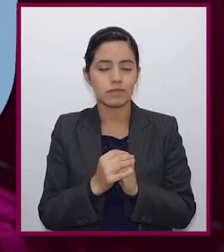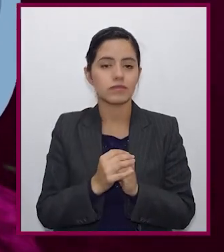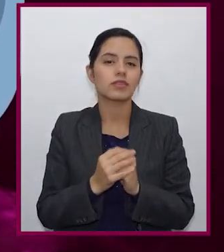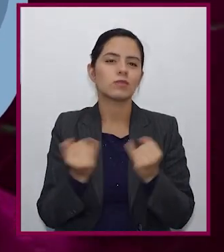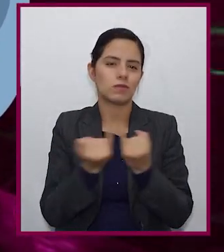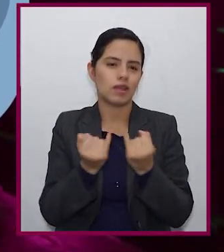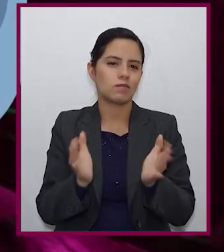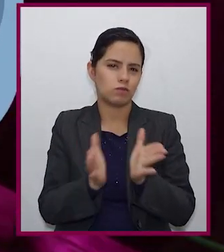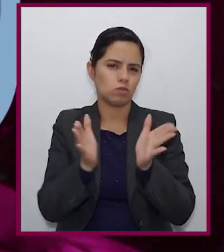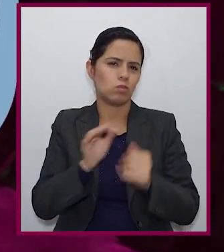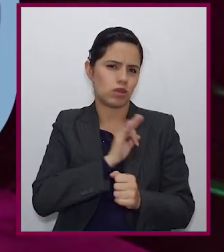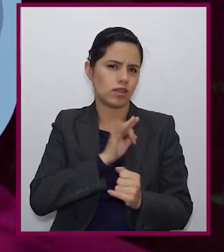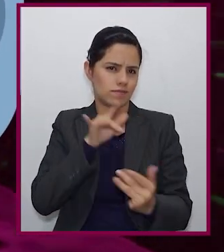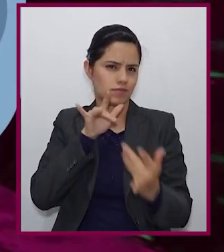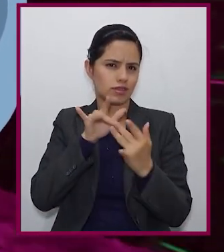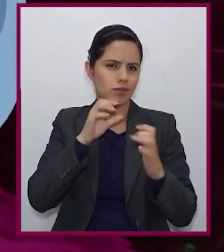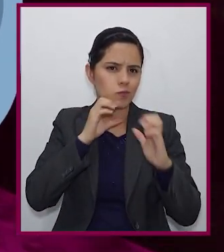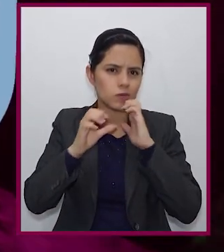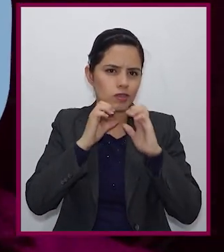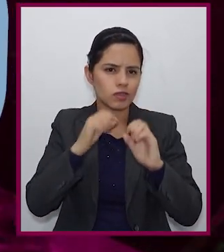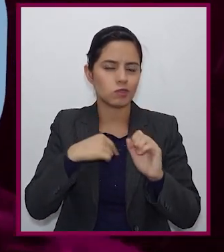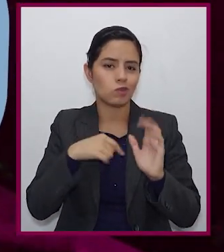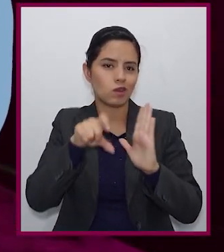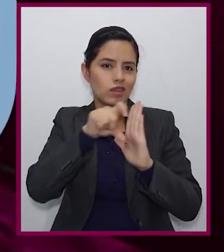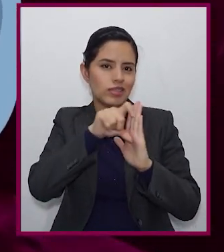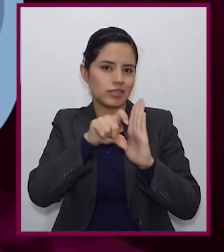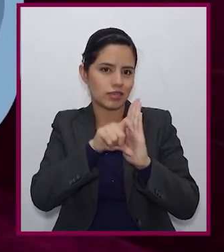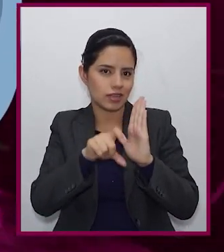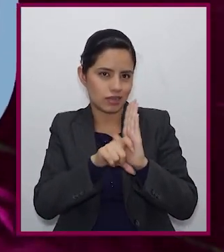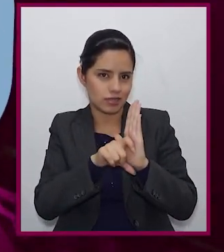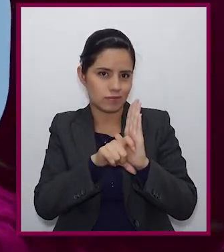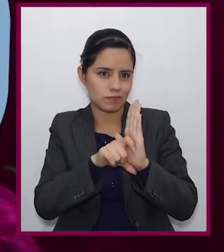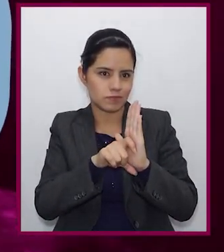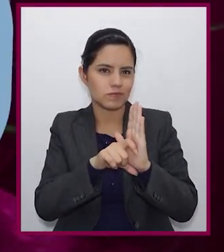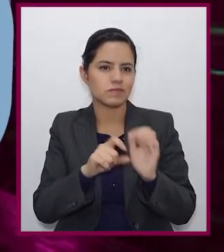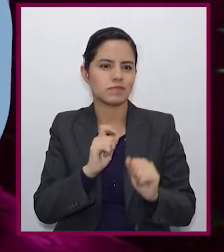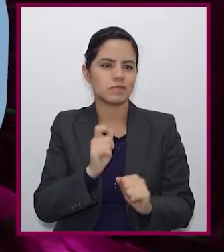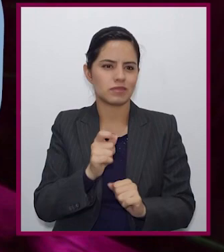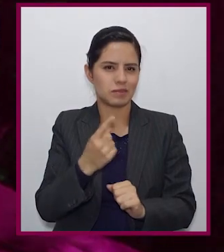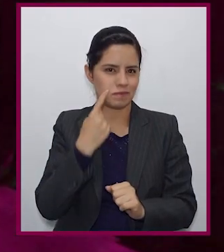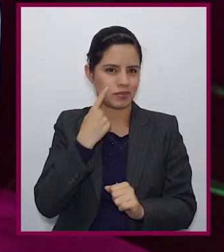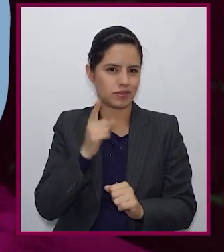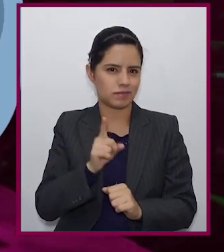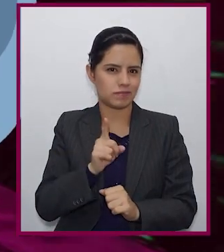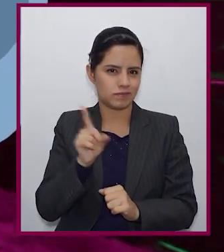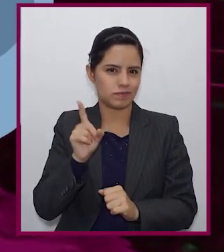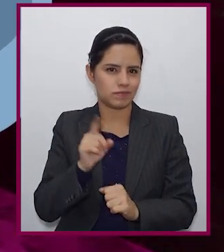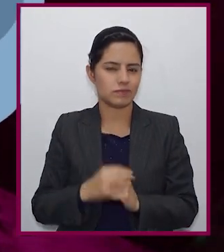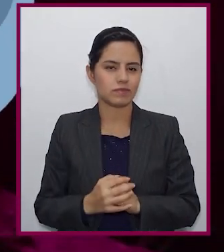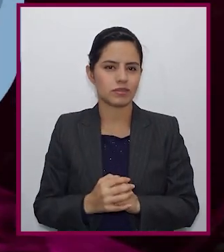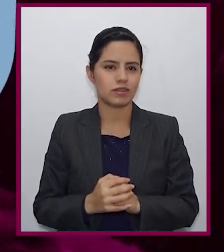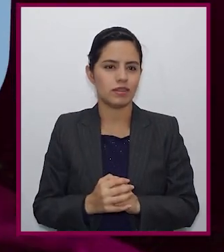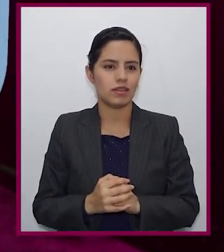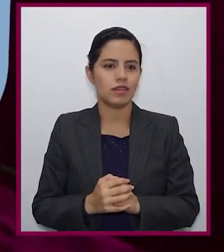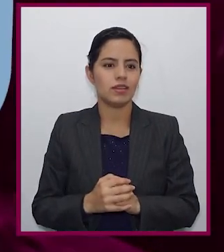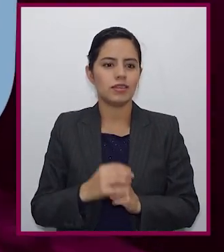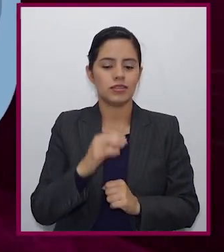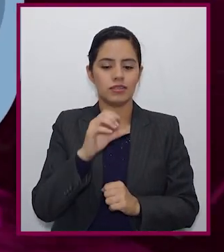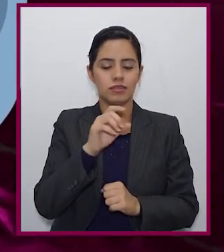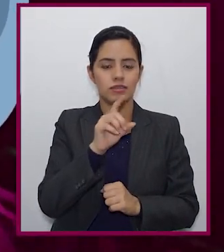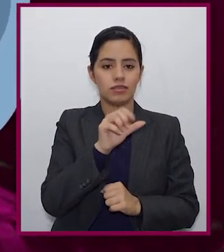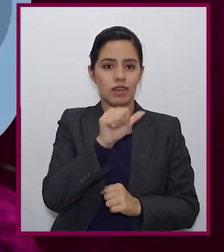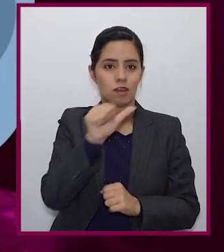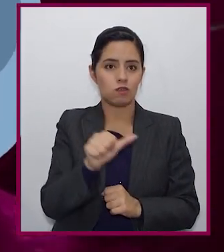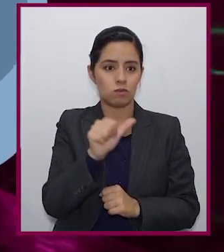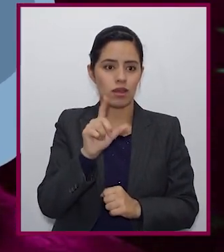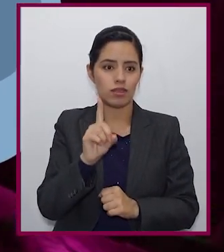invito, igual pueden conectarse conmigo a través de Instagram por ahora, DR de doctor César, DR